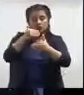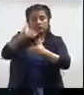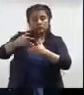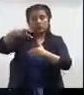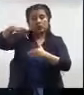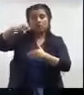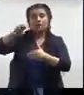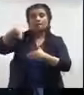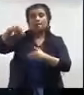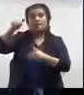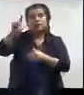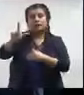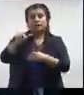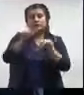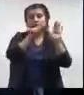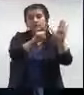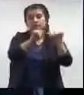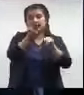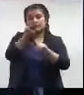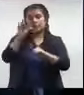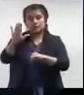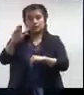número